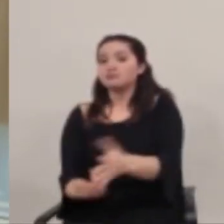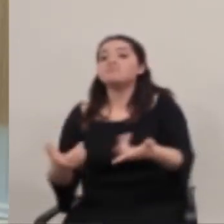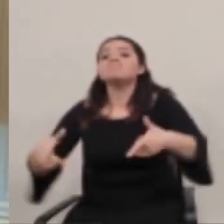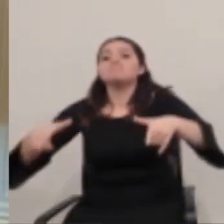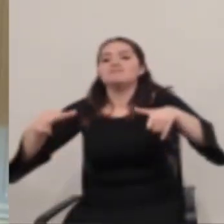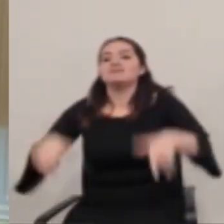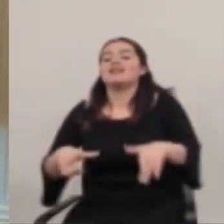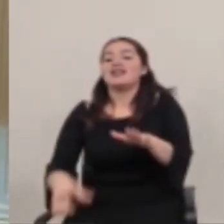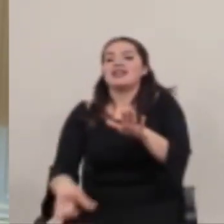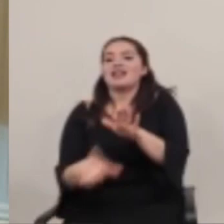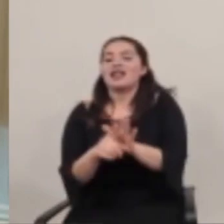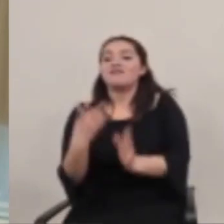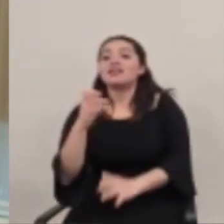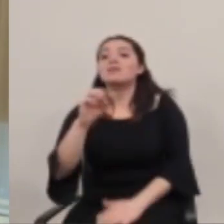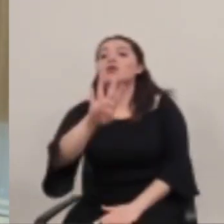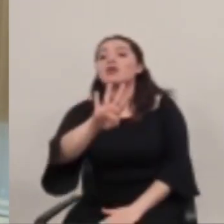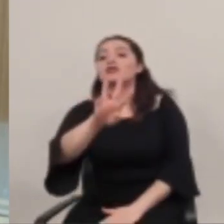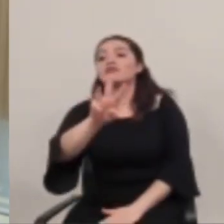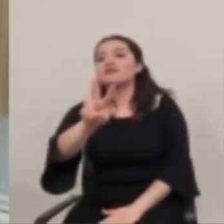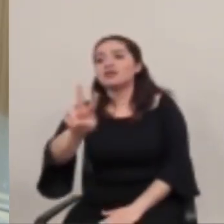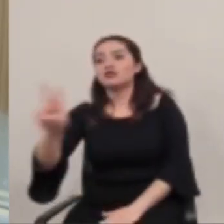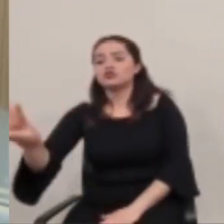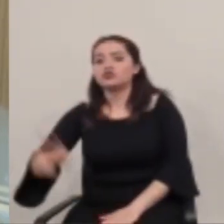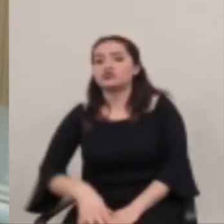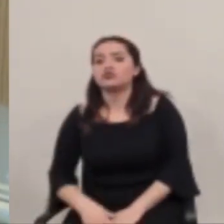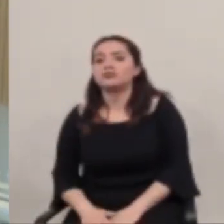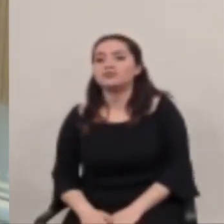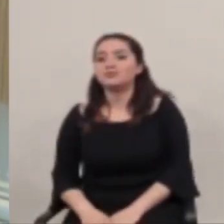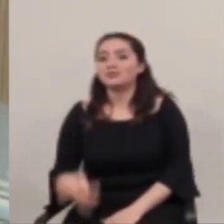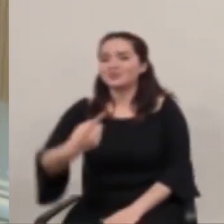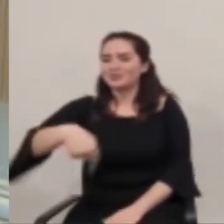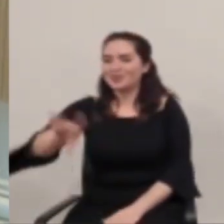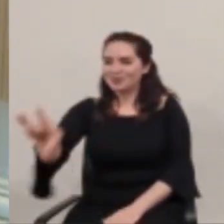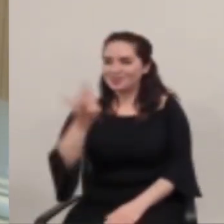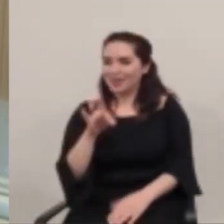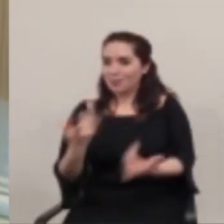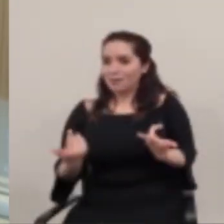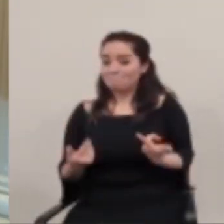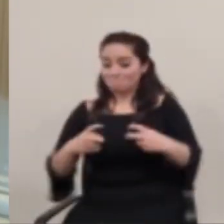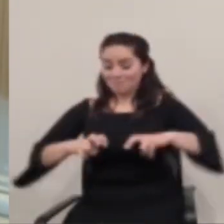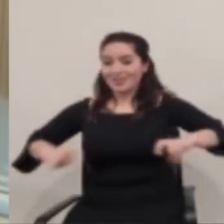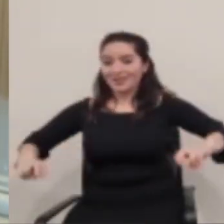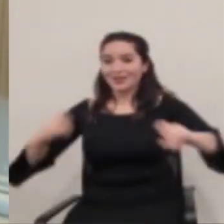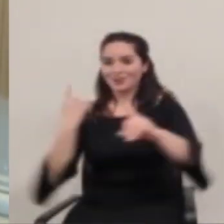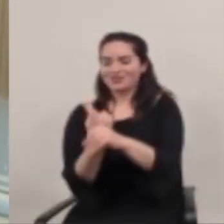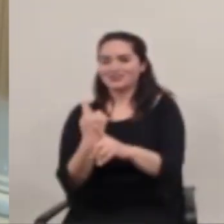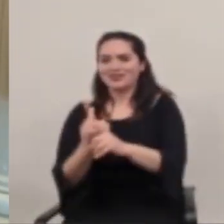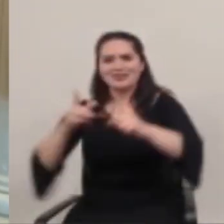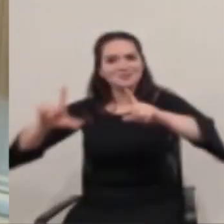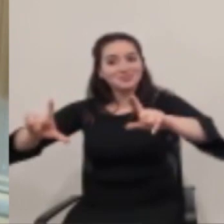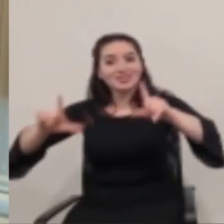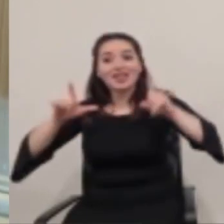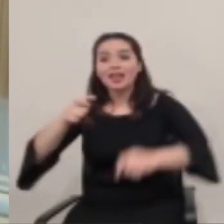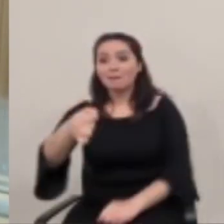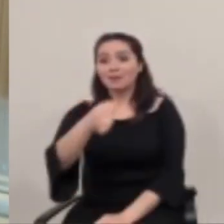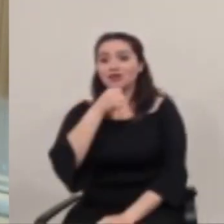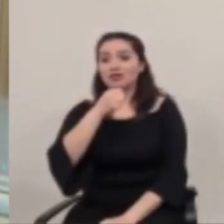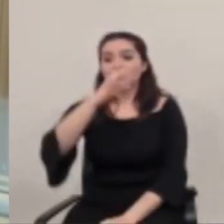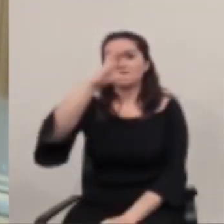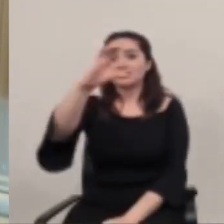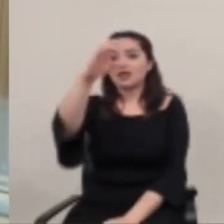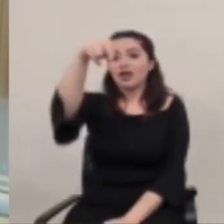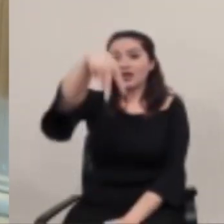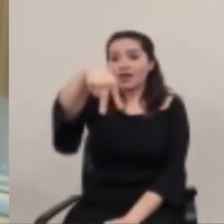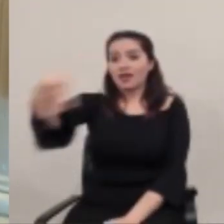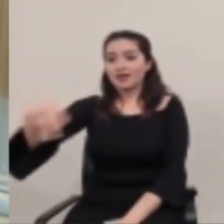Ley 20.422. Invitamos al panel de conversación a la destacada periodista de CNN Chile, Mónica